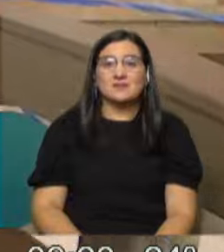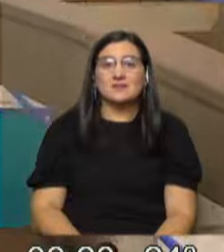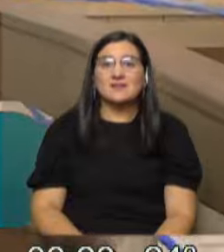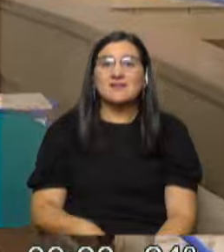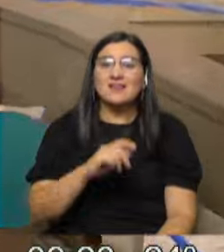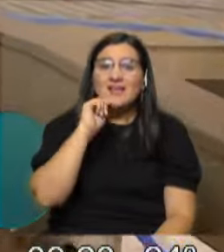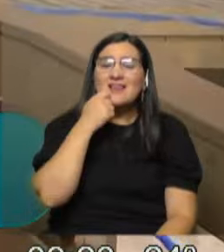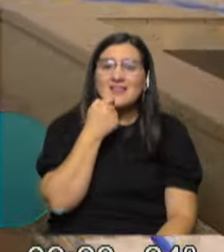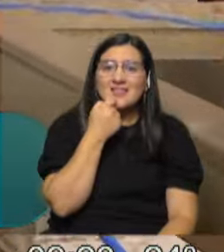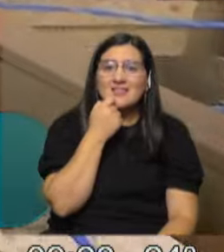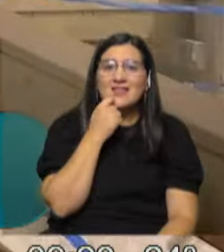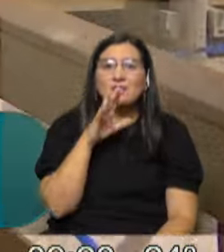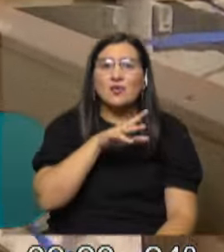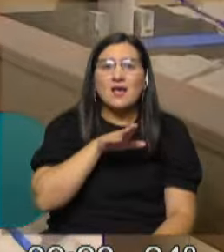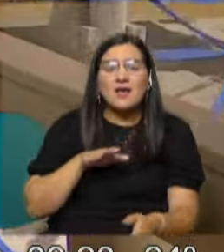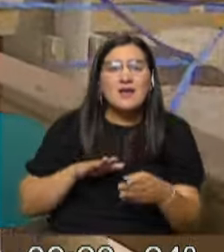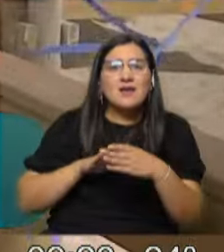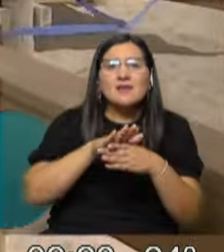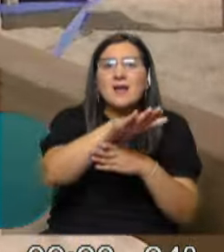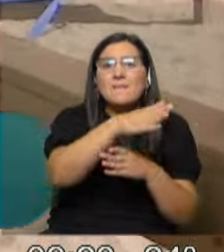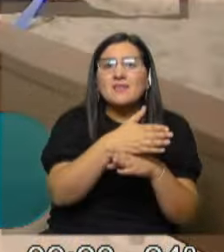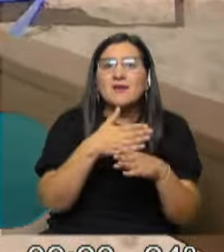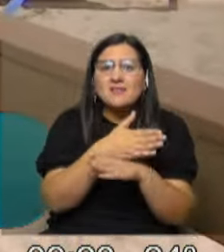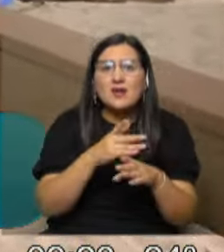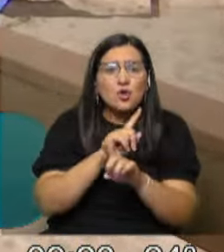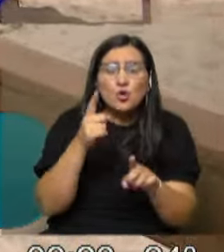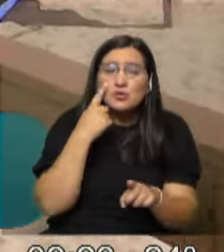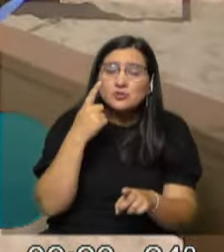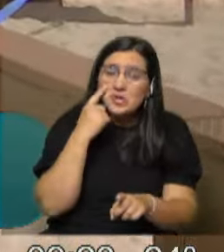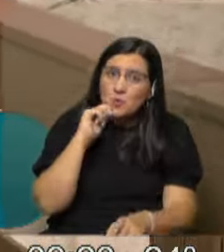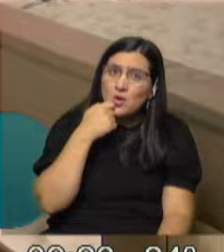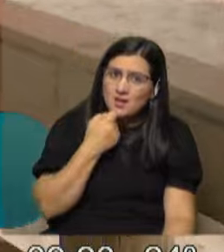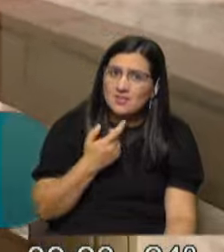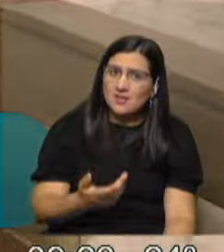mañana en la playa. Toda esa rampa ahí de madera, qué linda. No la conocía, ahí en Pocito.